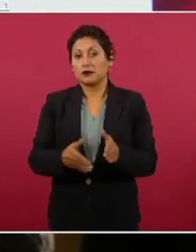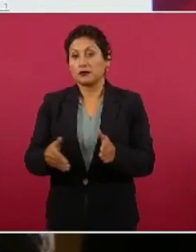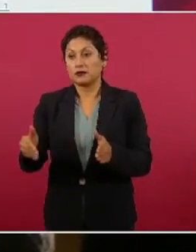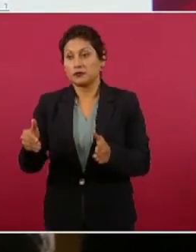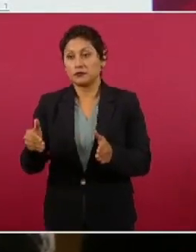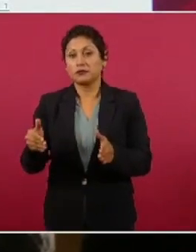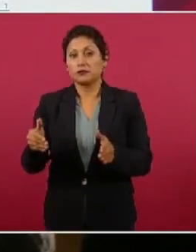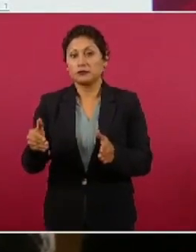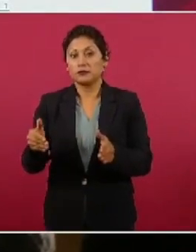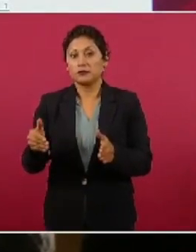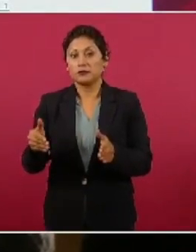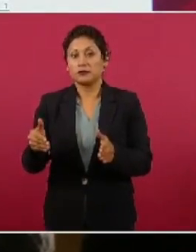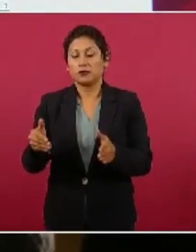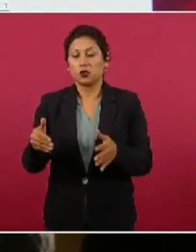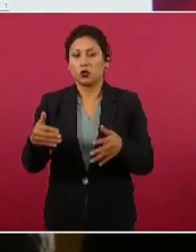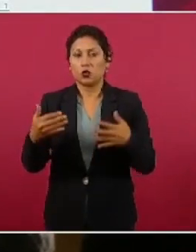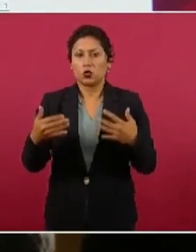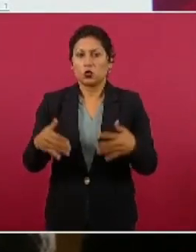ya era tarde.